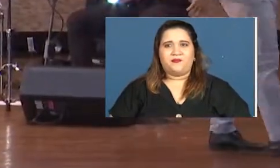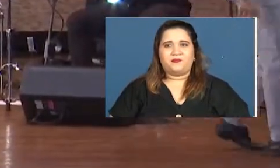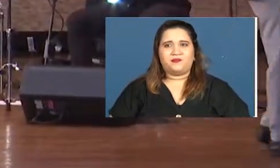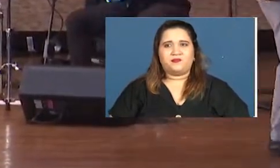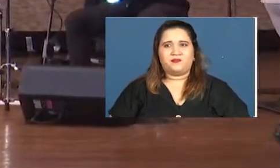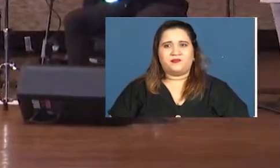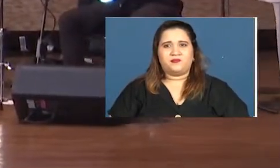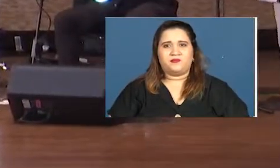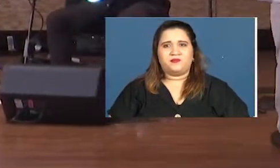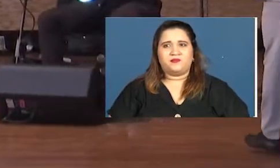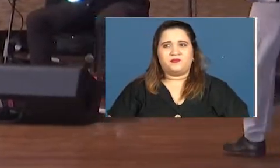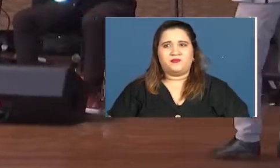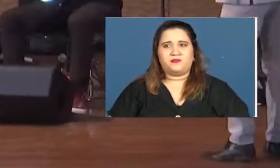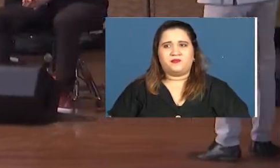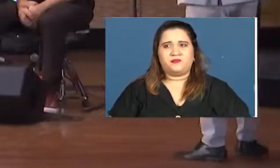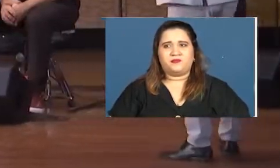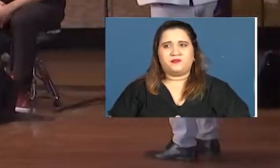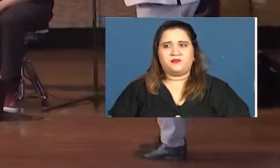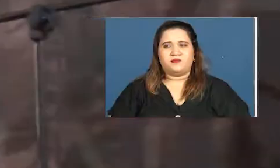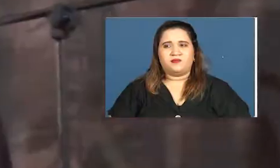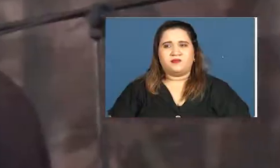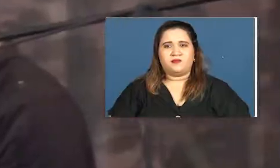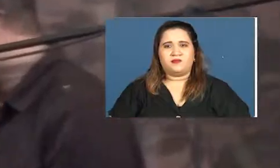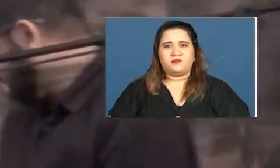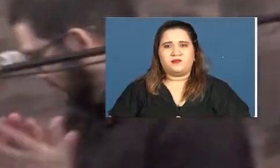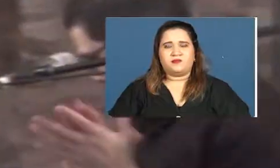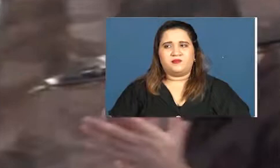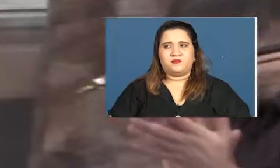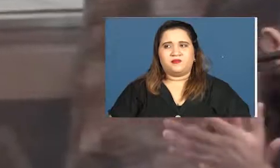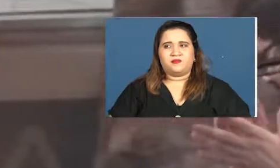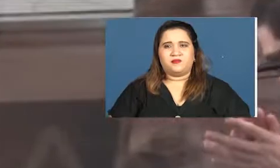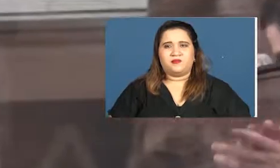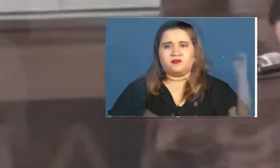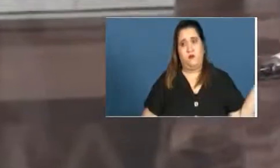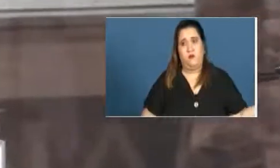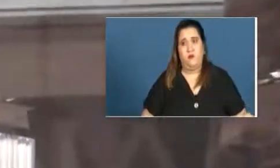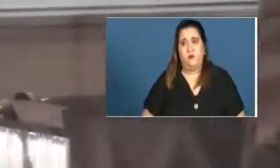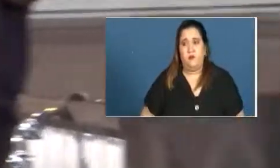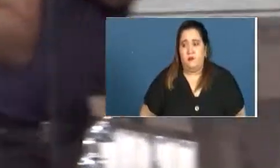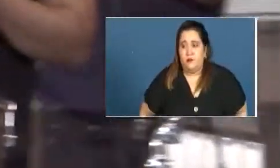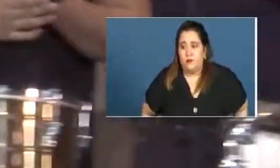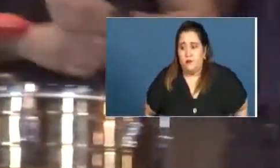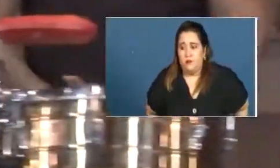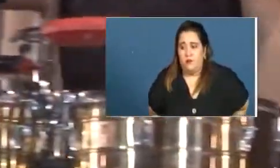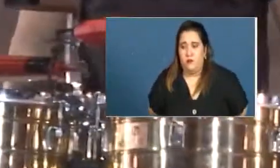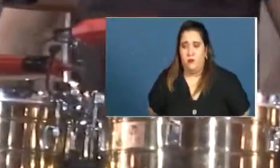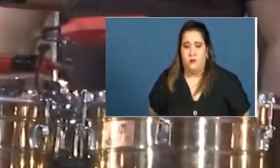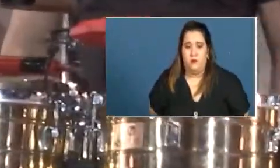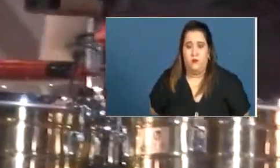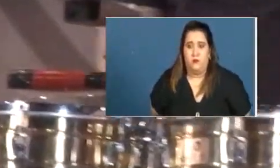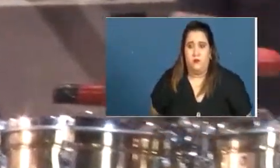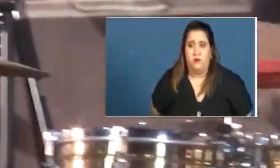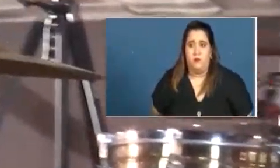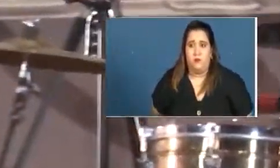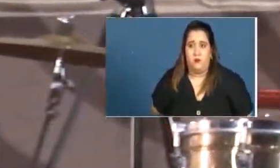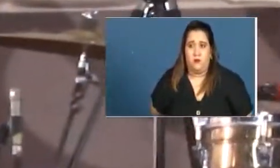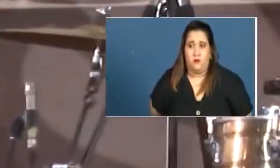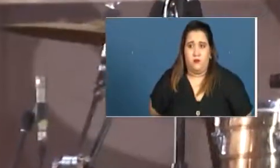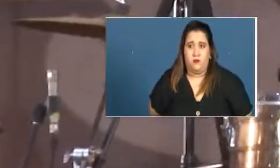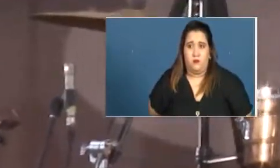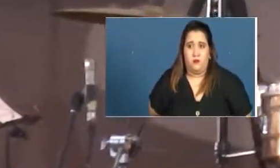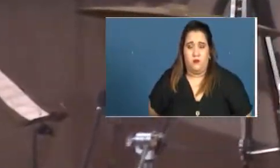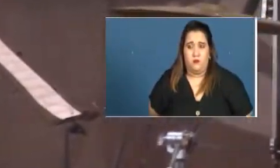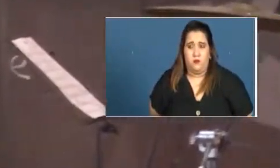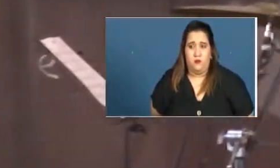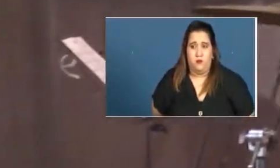aplauso? Conchale, dense un aplauso porque la están haciendo bien. Todo el mundo que ha ido a ver a Luis Lugo en